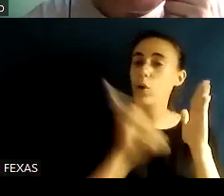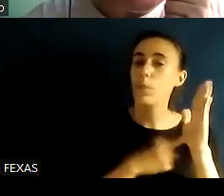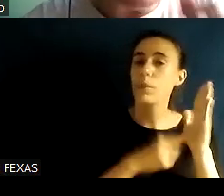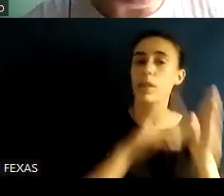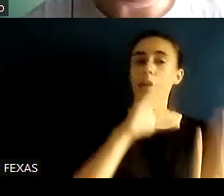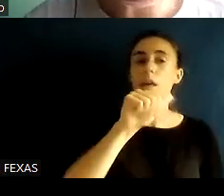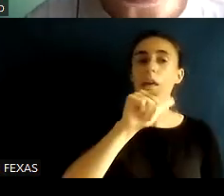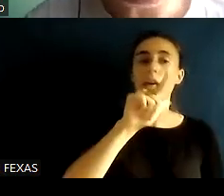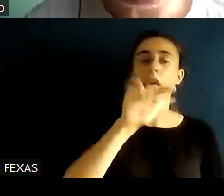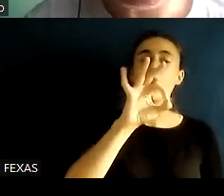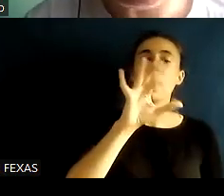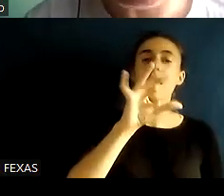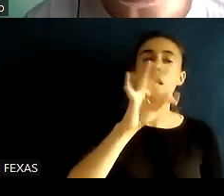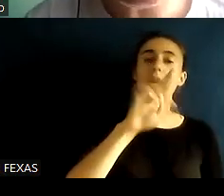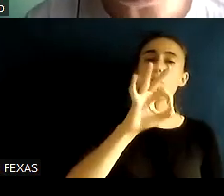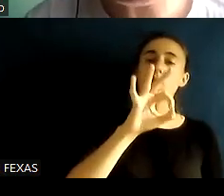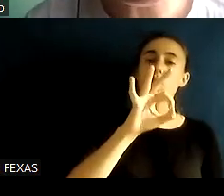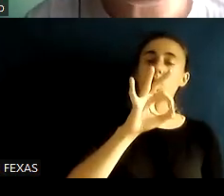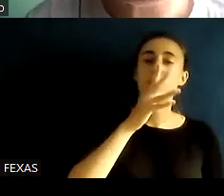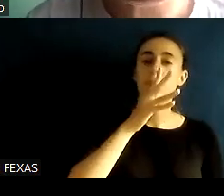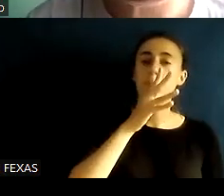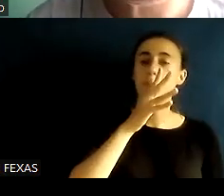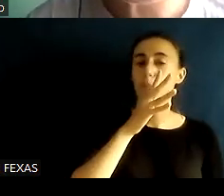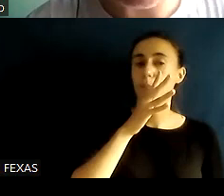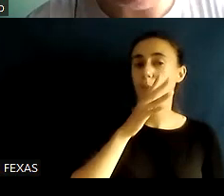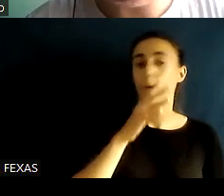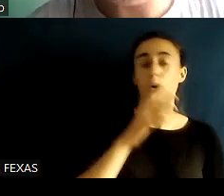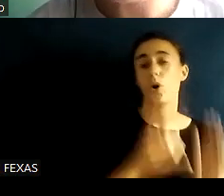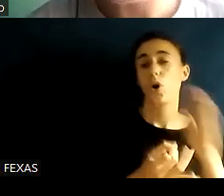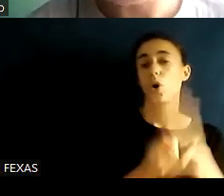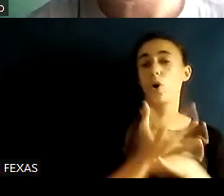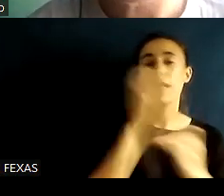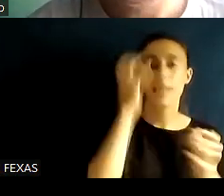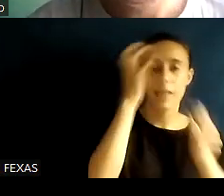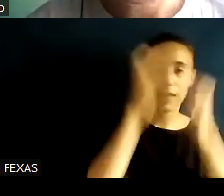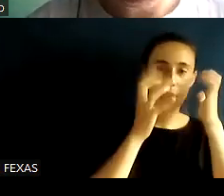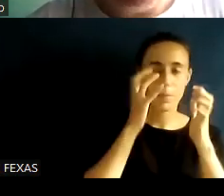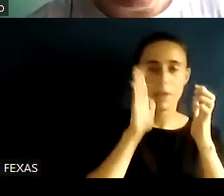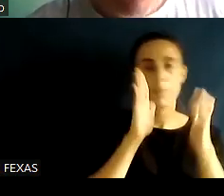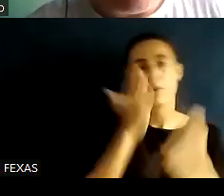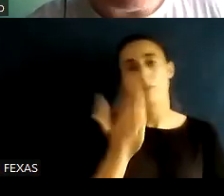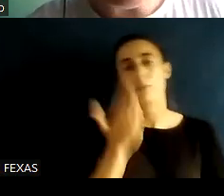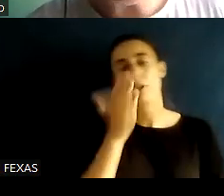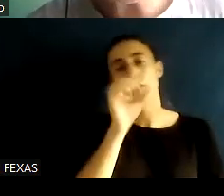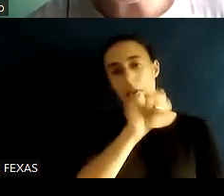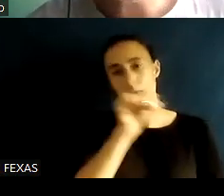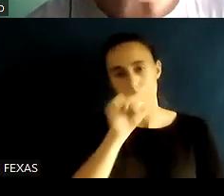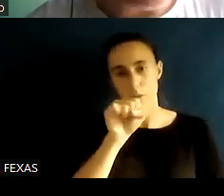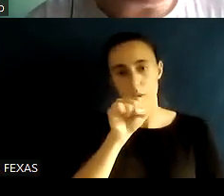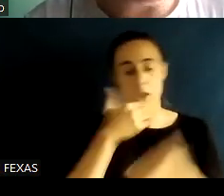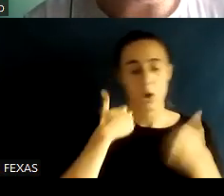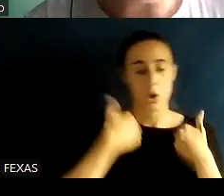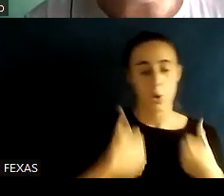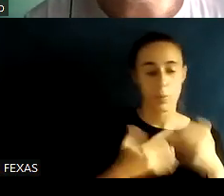bien sabéis, de origen animal, pero en cualquier caso proteína completa que lleve todos los aminoácidos, los que ya produce el cuerpo,